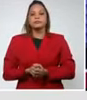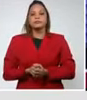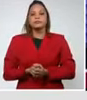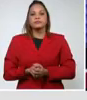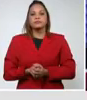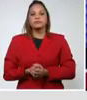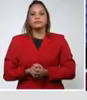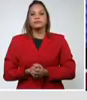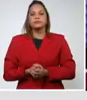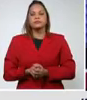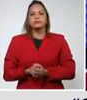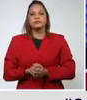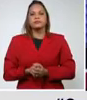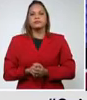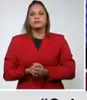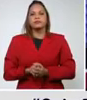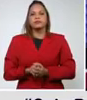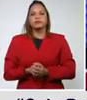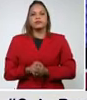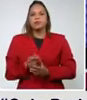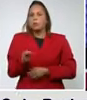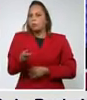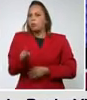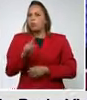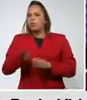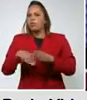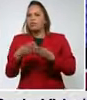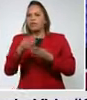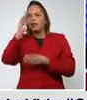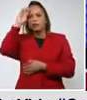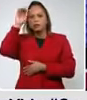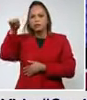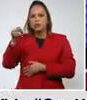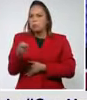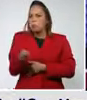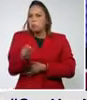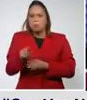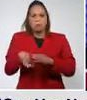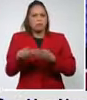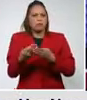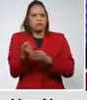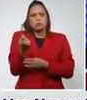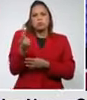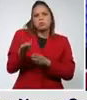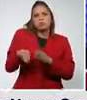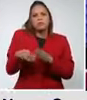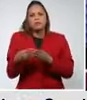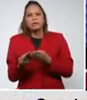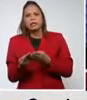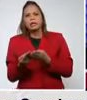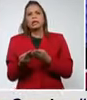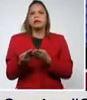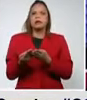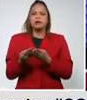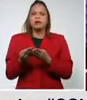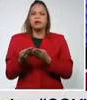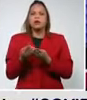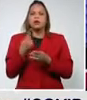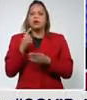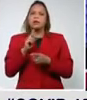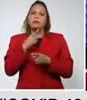que tuvo una estadía muy breve, ingresado en un día, una parte de ello en terapia